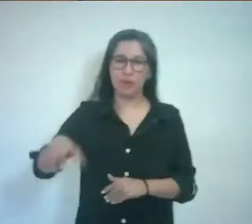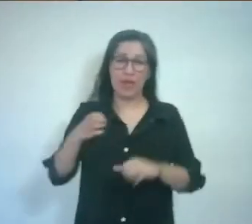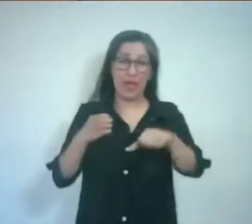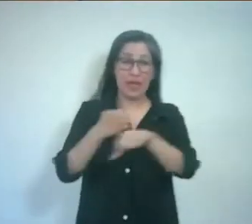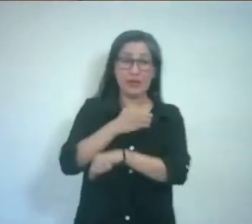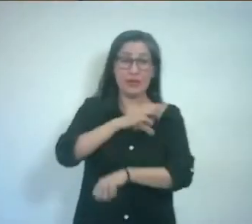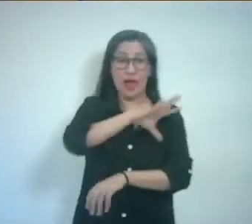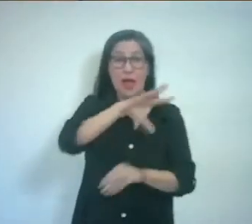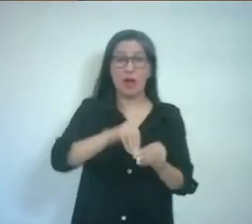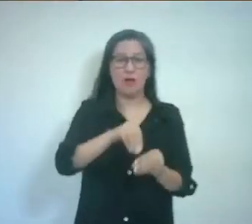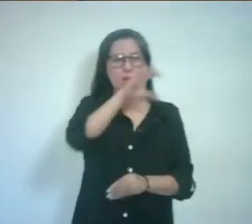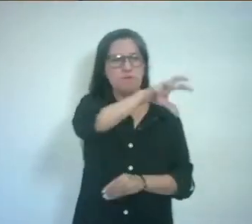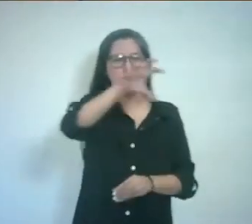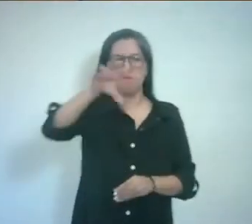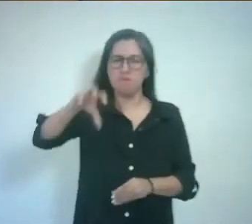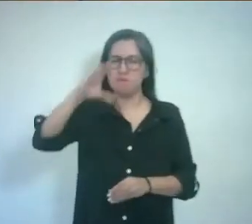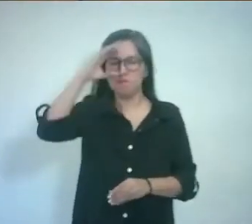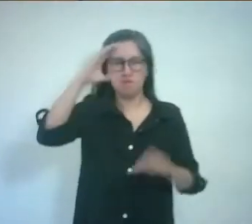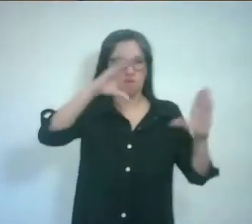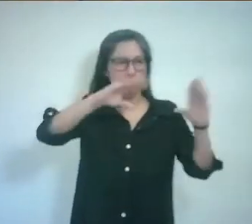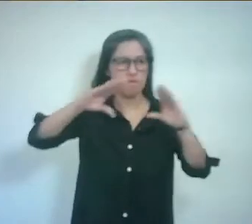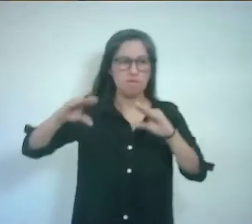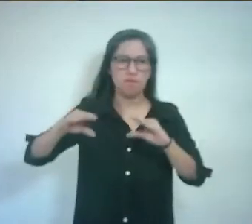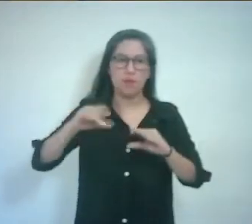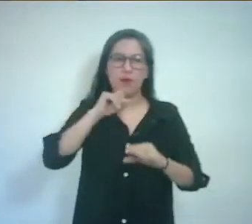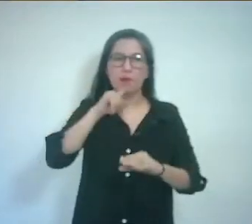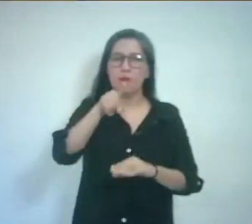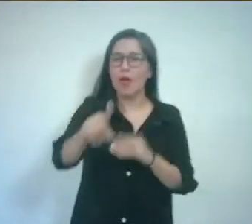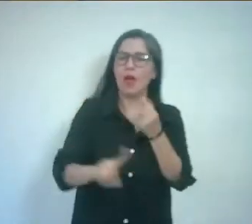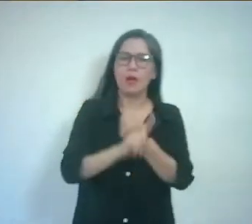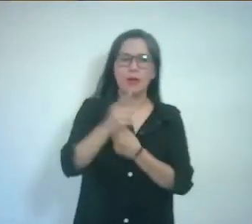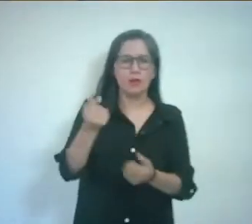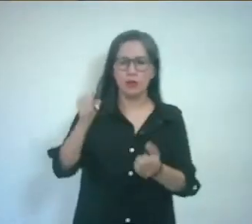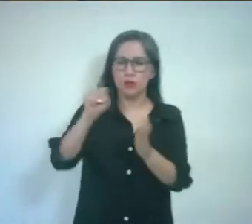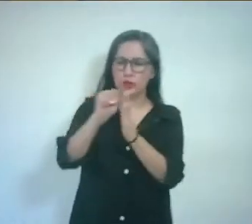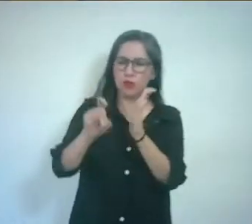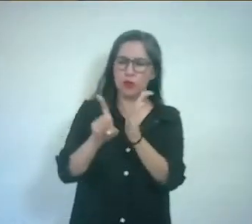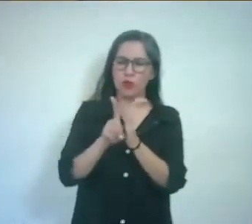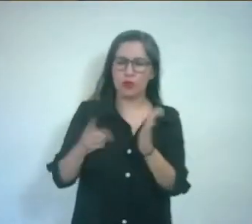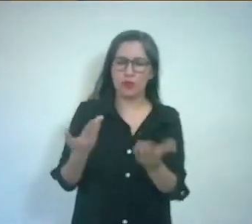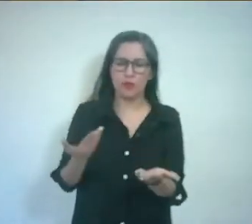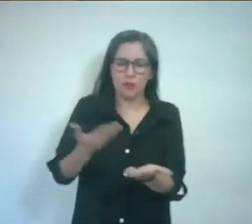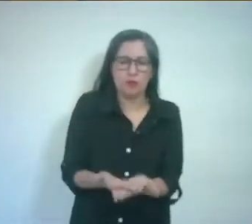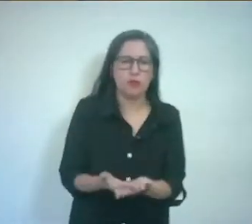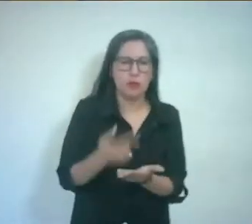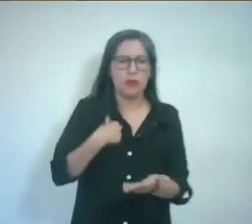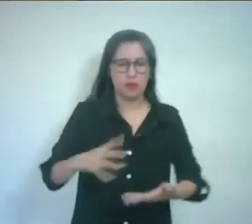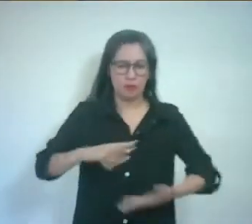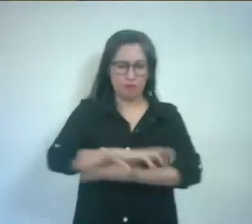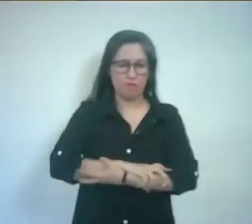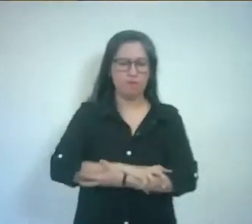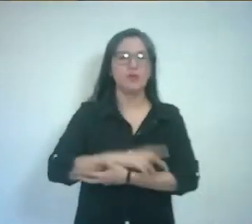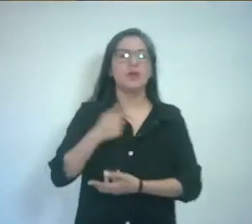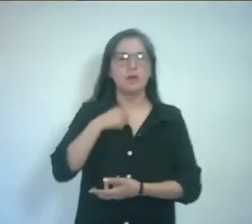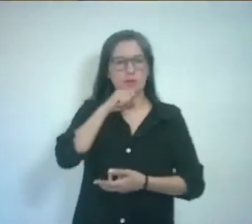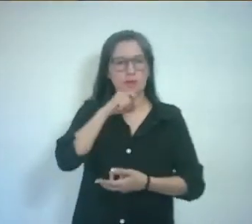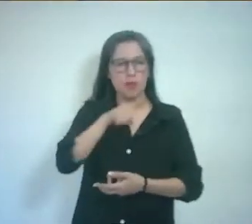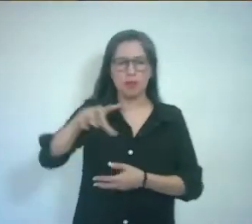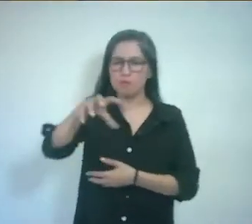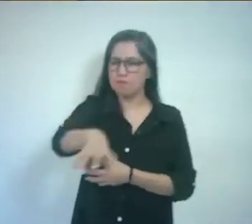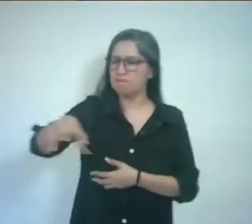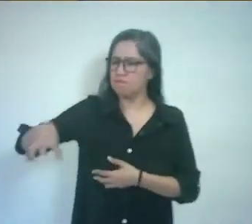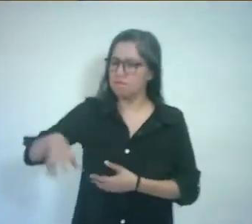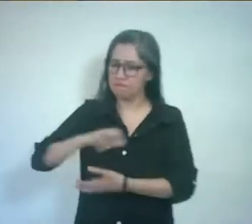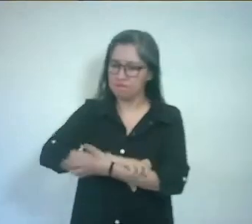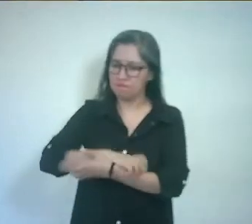estado. Recibimos y resolvimos sobre las solicitudes de registro de convenios de coalición de las fórmulas de candidaturas